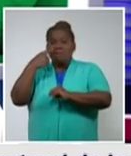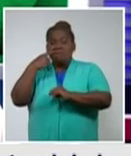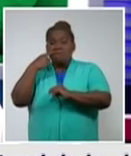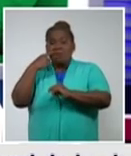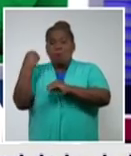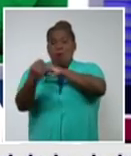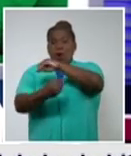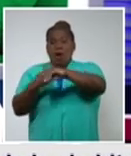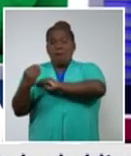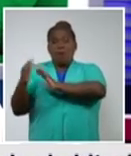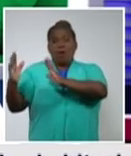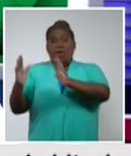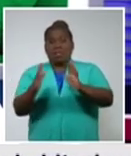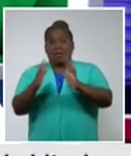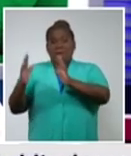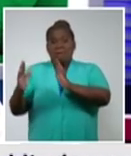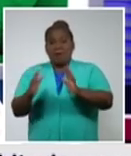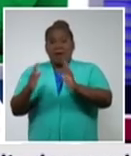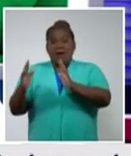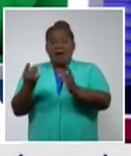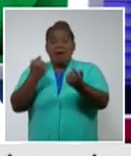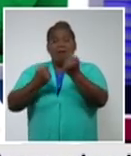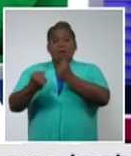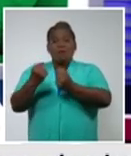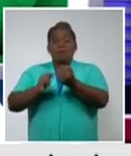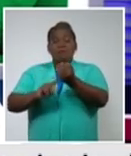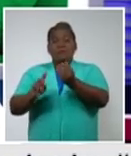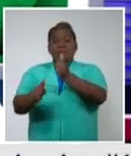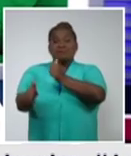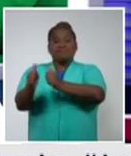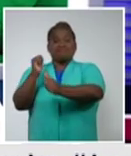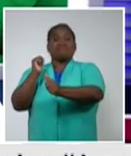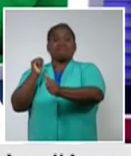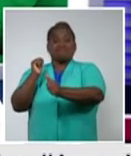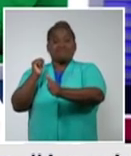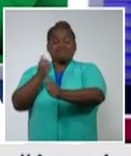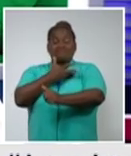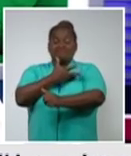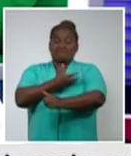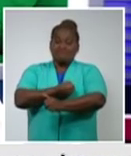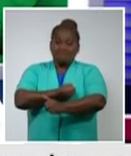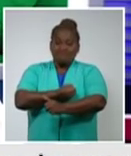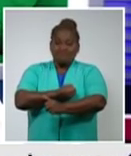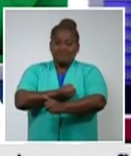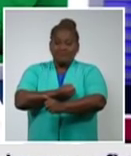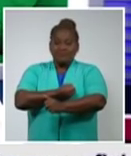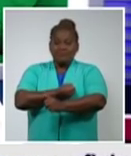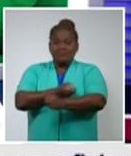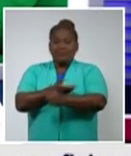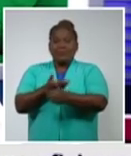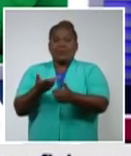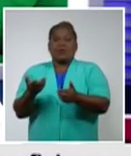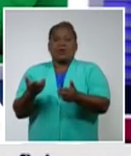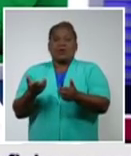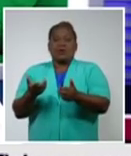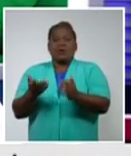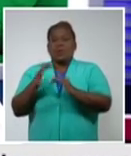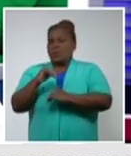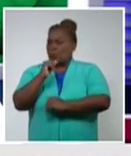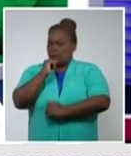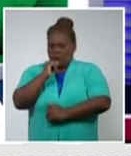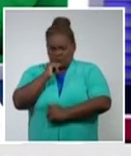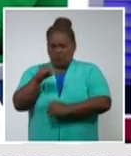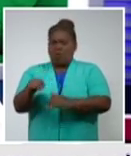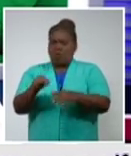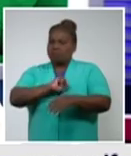de las provincias en retroceso, lamentablemente, y bueno, no tenemos duda de que se va a